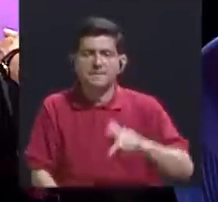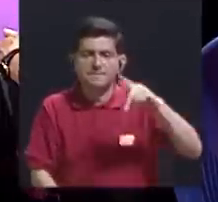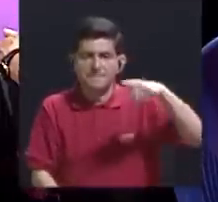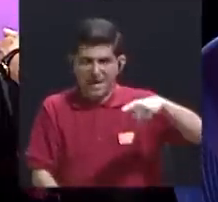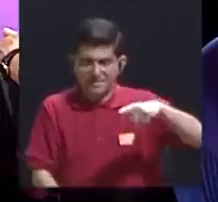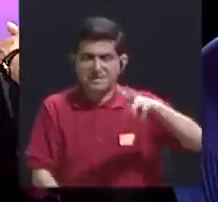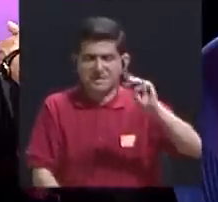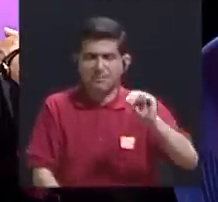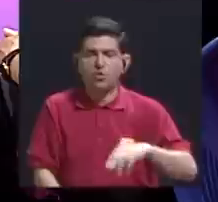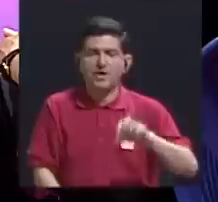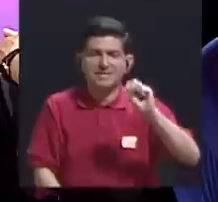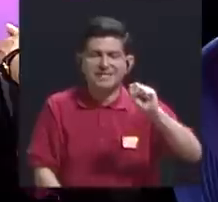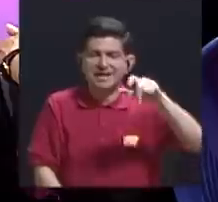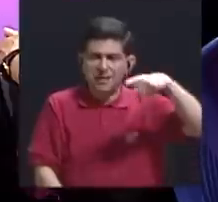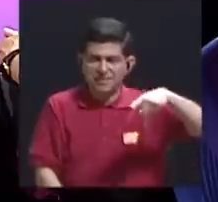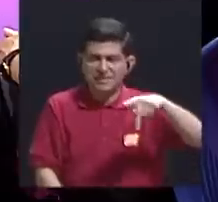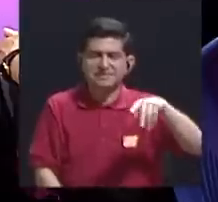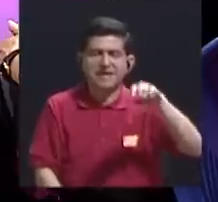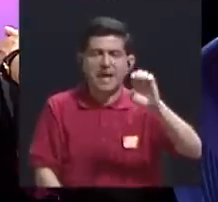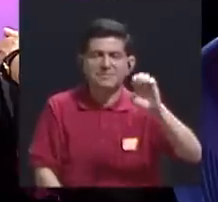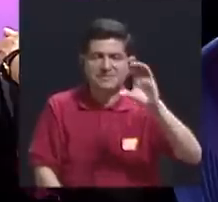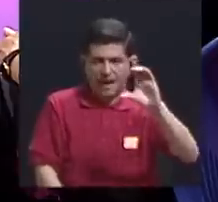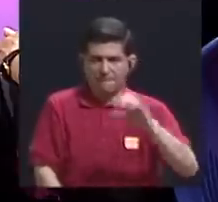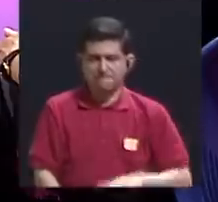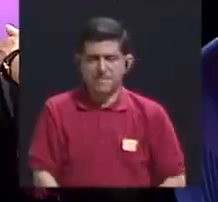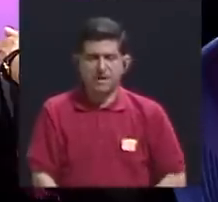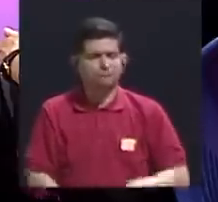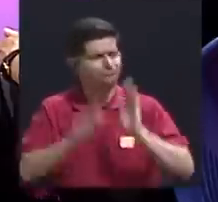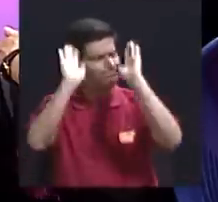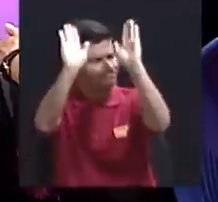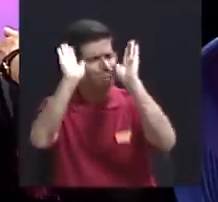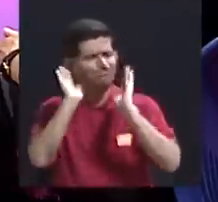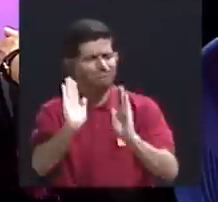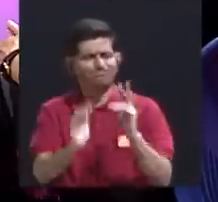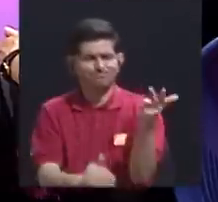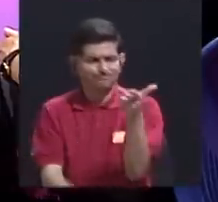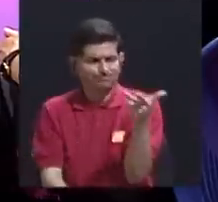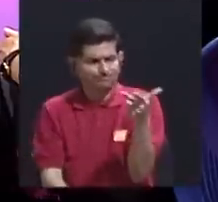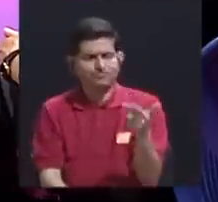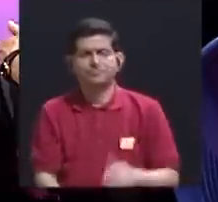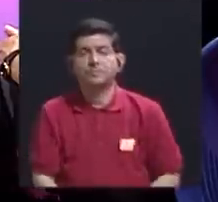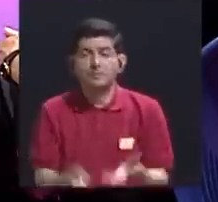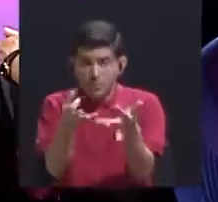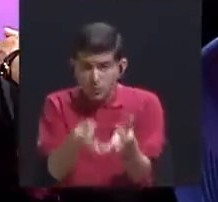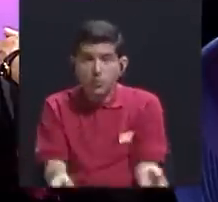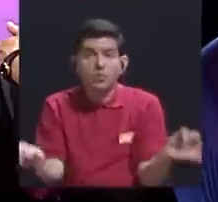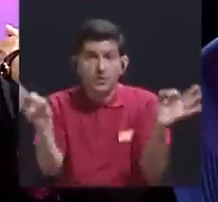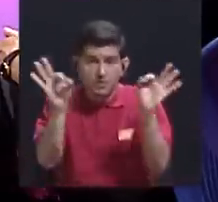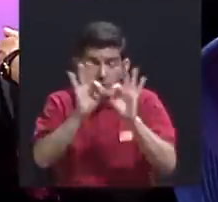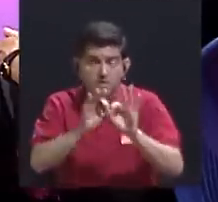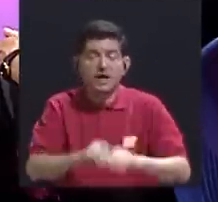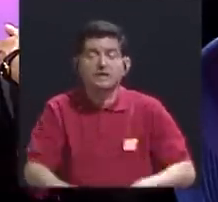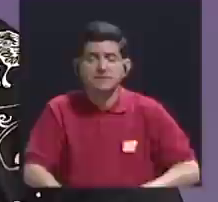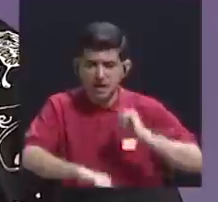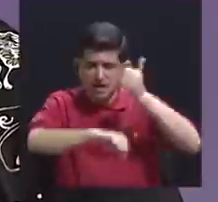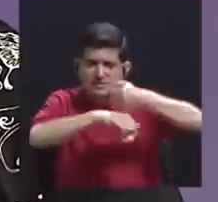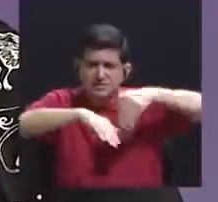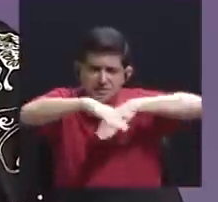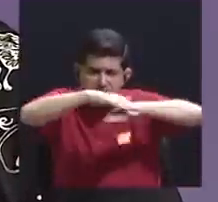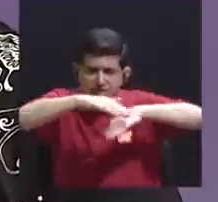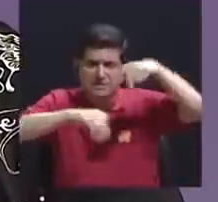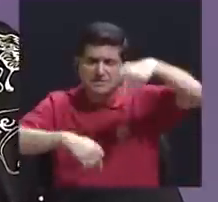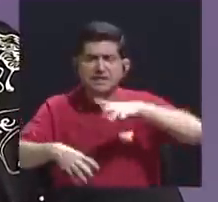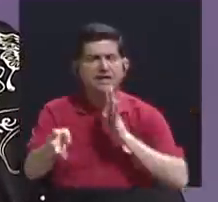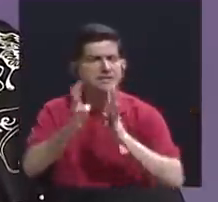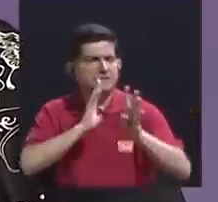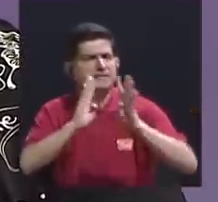acá doña sandra y doña epsy me parece excelente que ha sido fundamental muy bien de que acá estamos